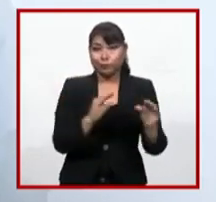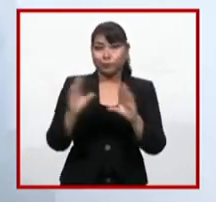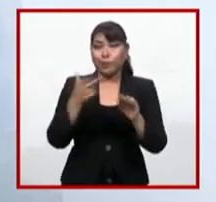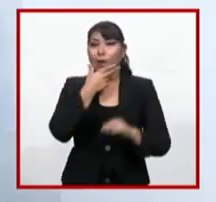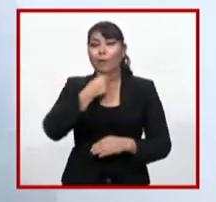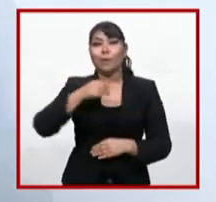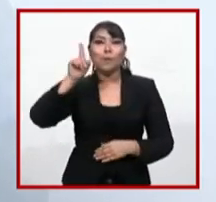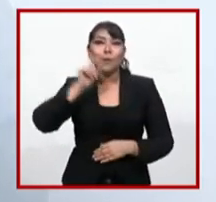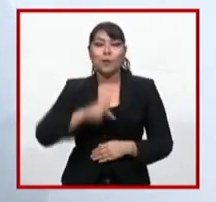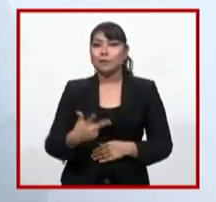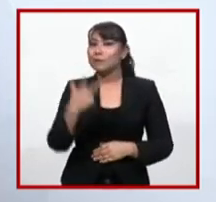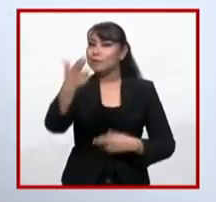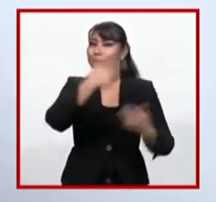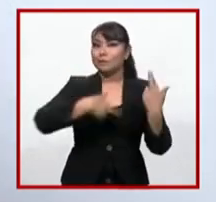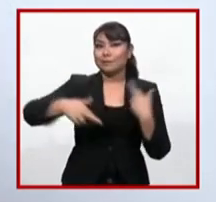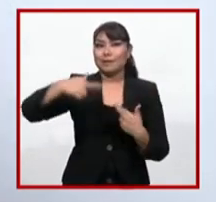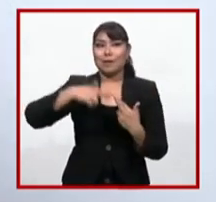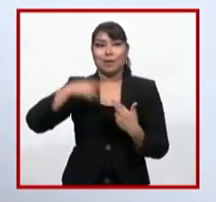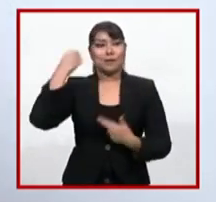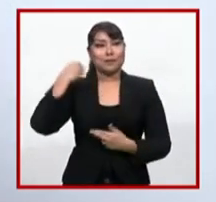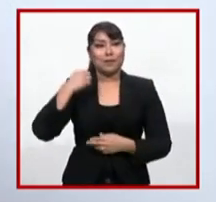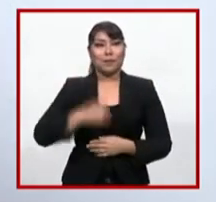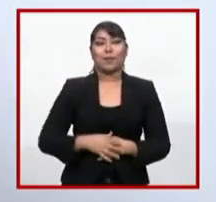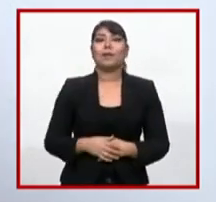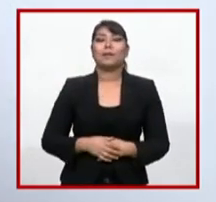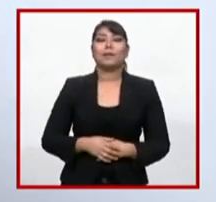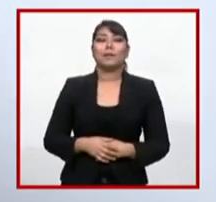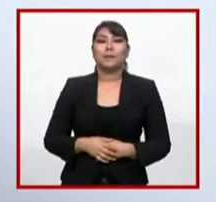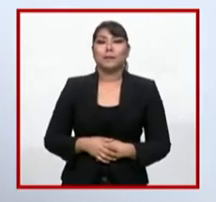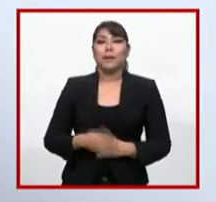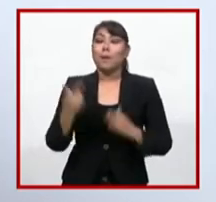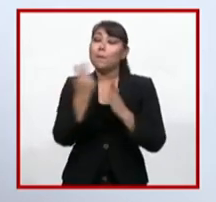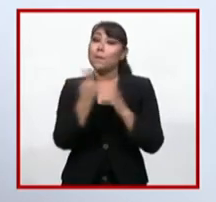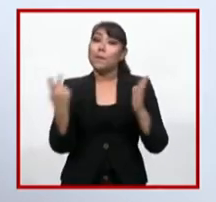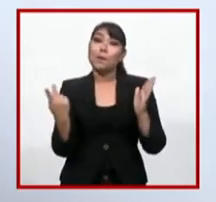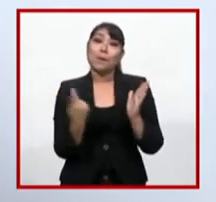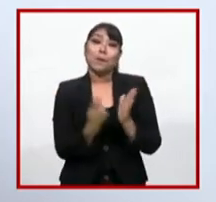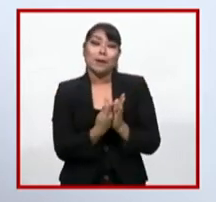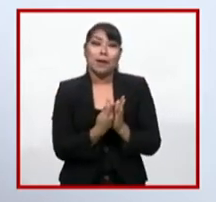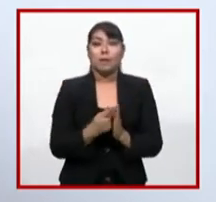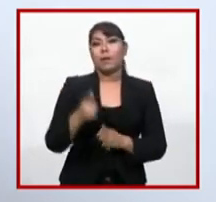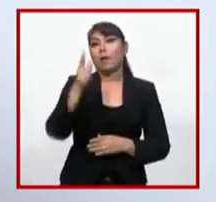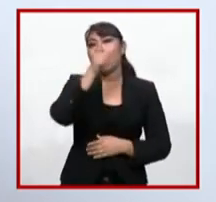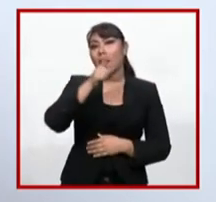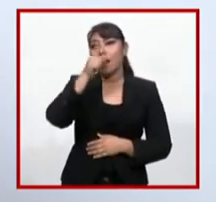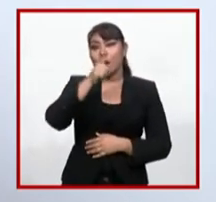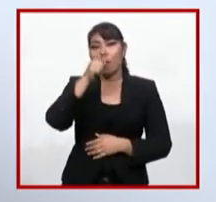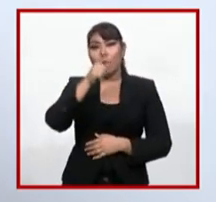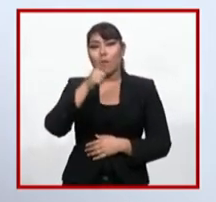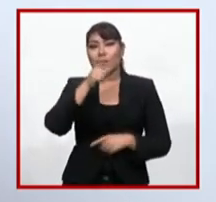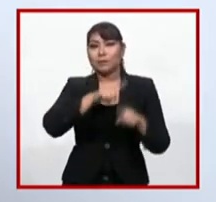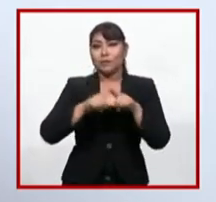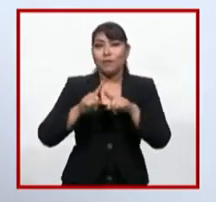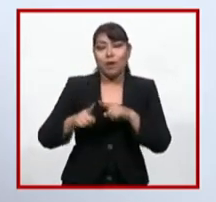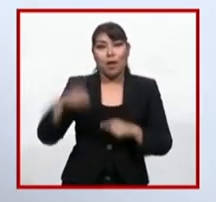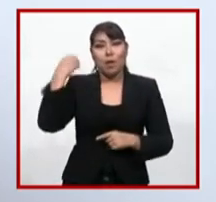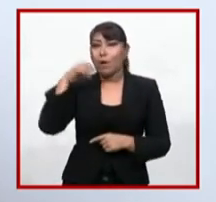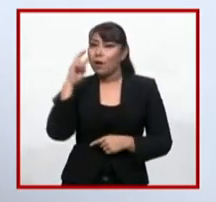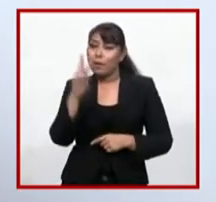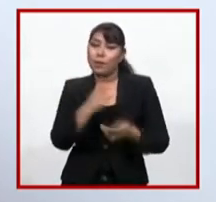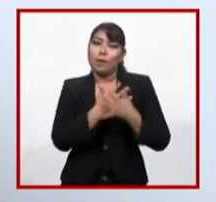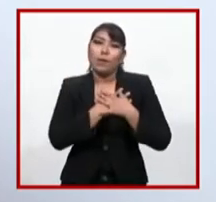y mujeres de las 8 regiones de Oaxaca. Se implementaron programas como Lenguas Vivas, Ver a Oaxaca con